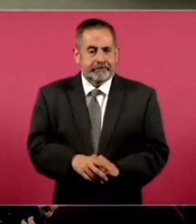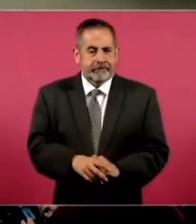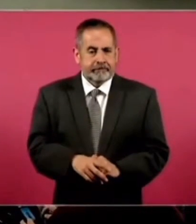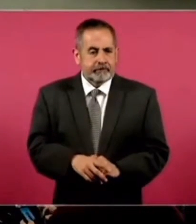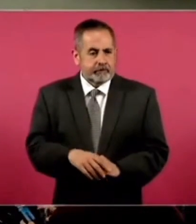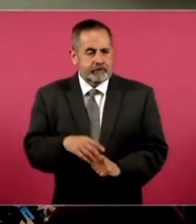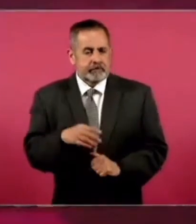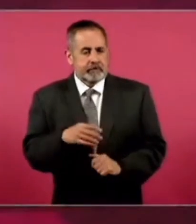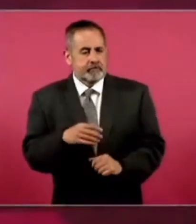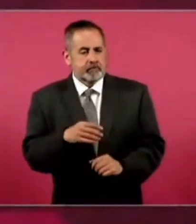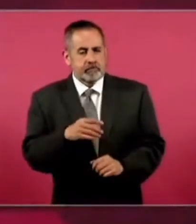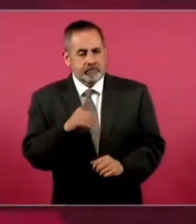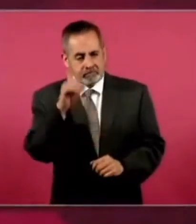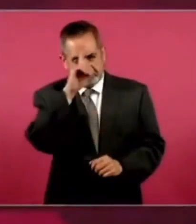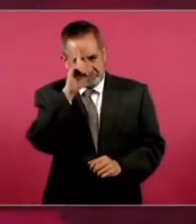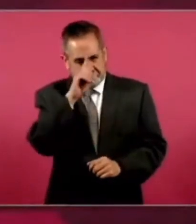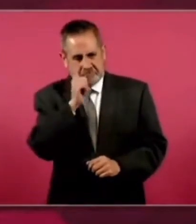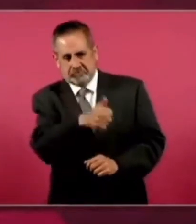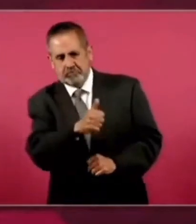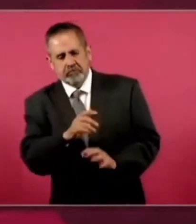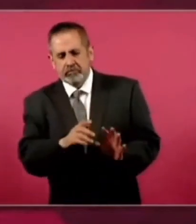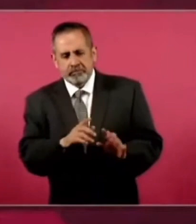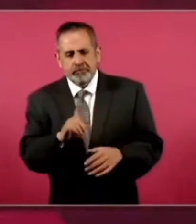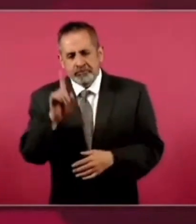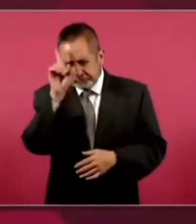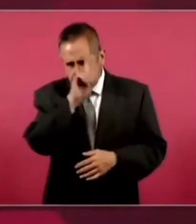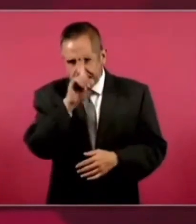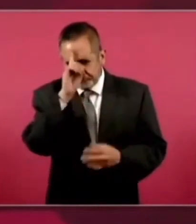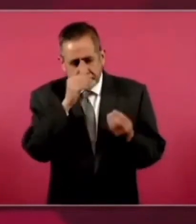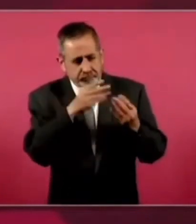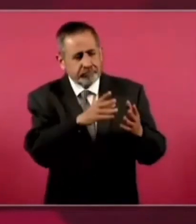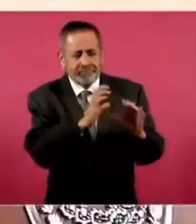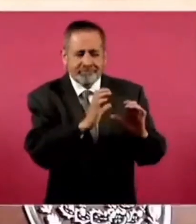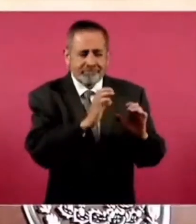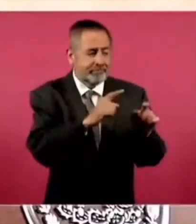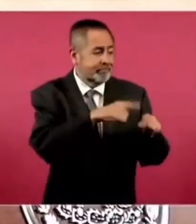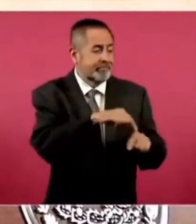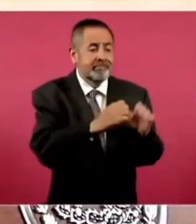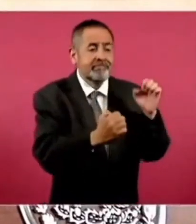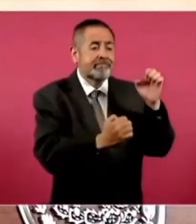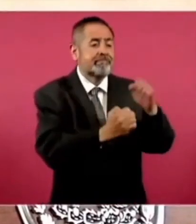un consejo, porque los van a estafar.